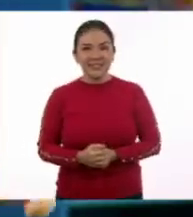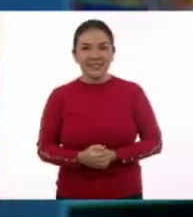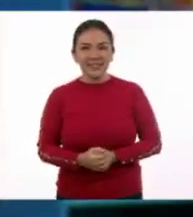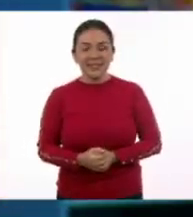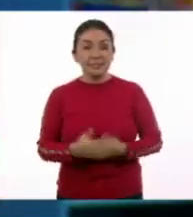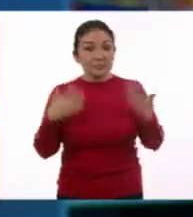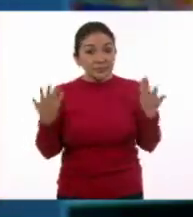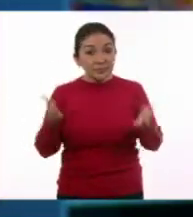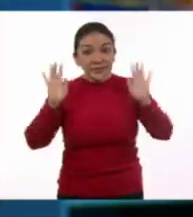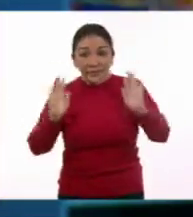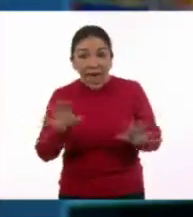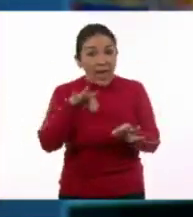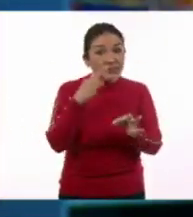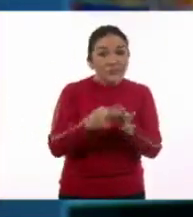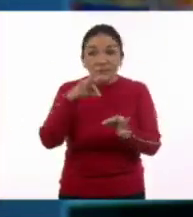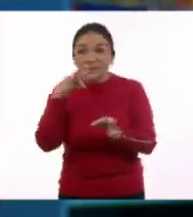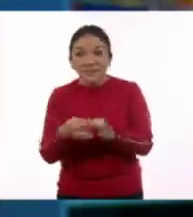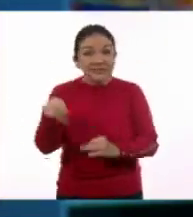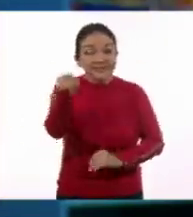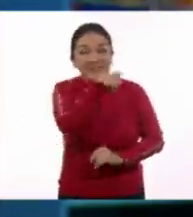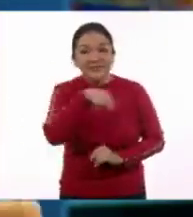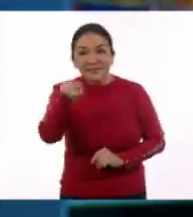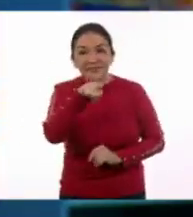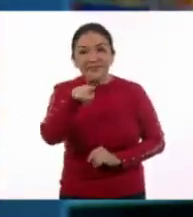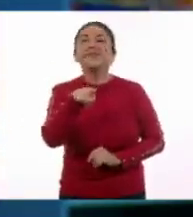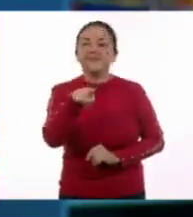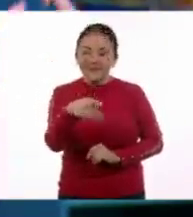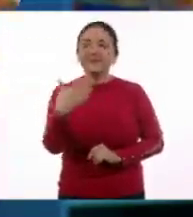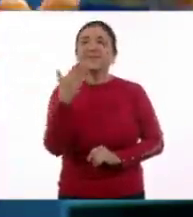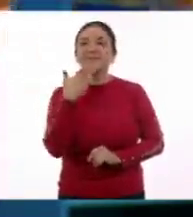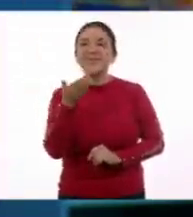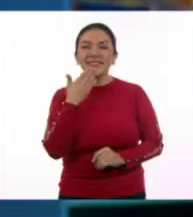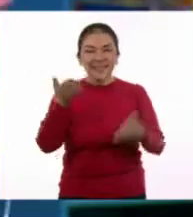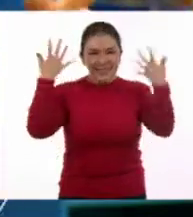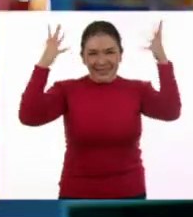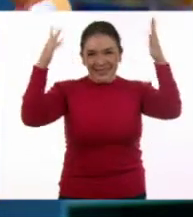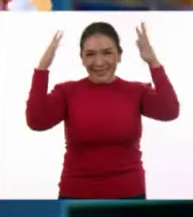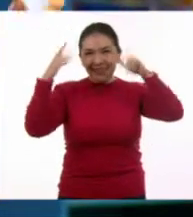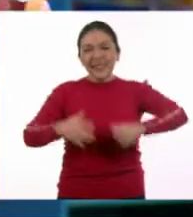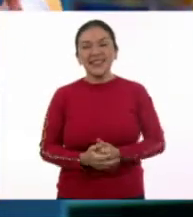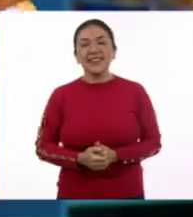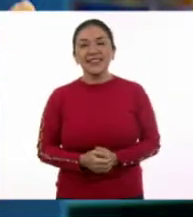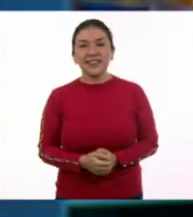lista listo muy bien